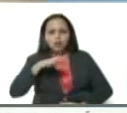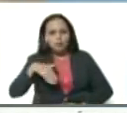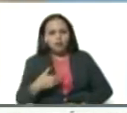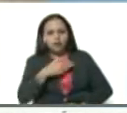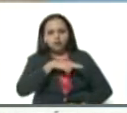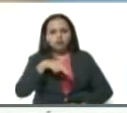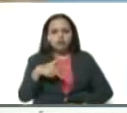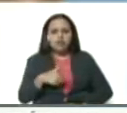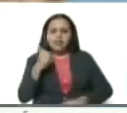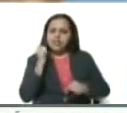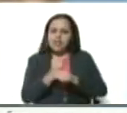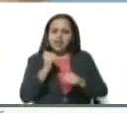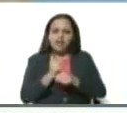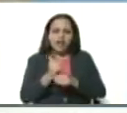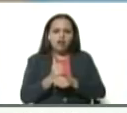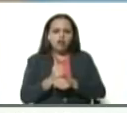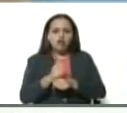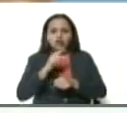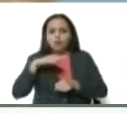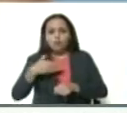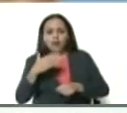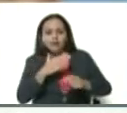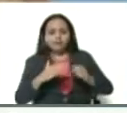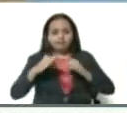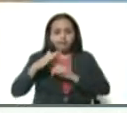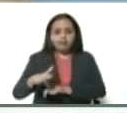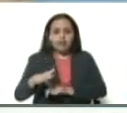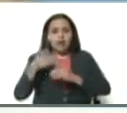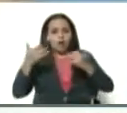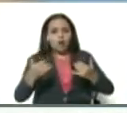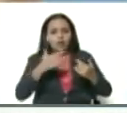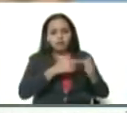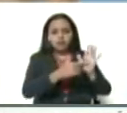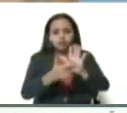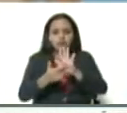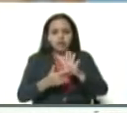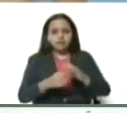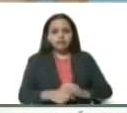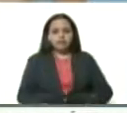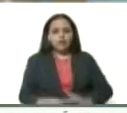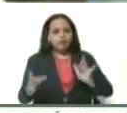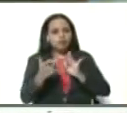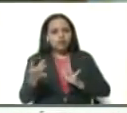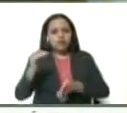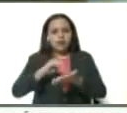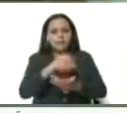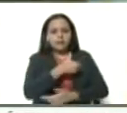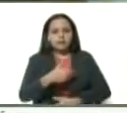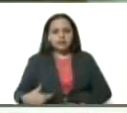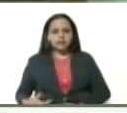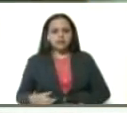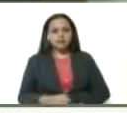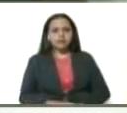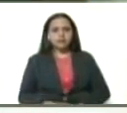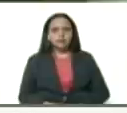Al trabajo nada ni nadie le gana y hoy lo estamos demostrando. Adelante, presidente.